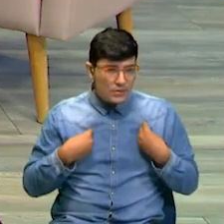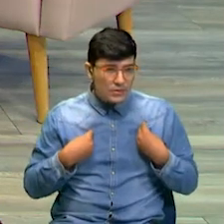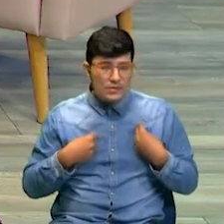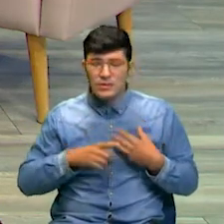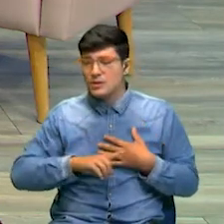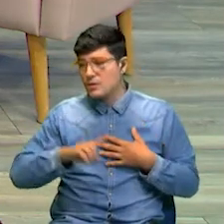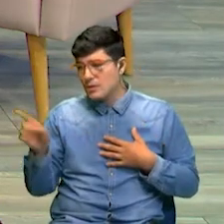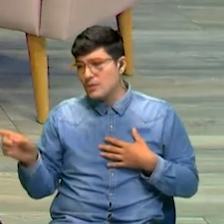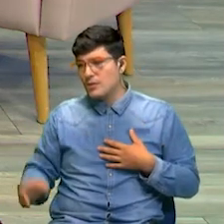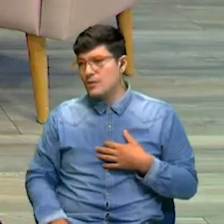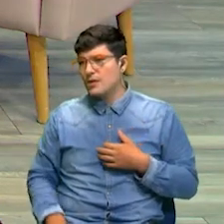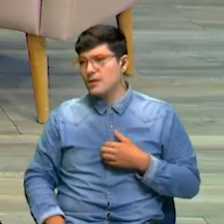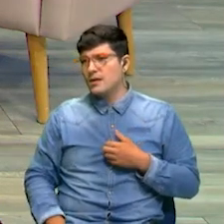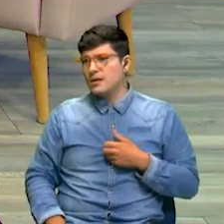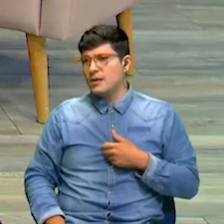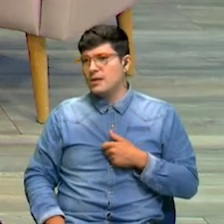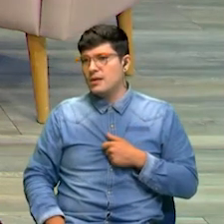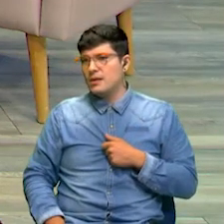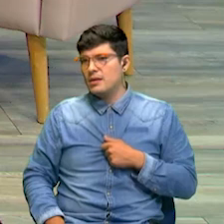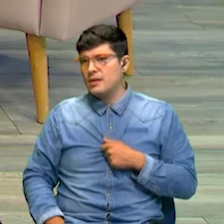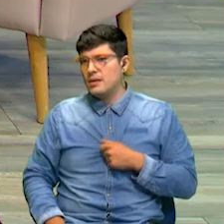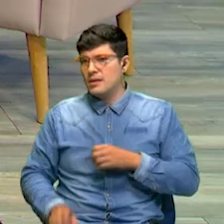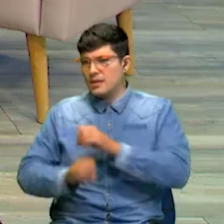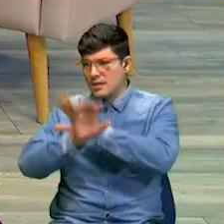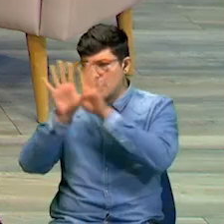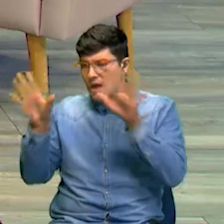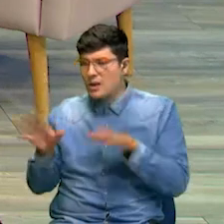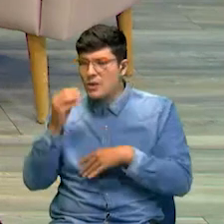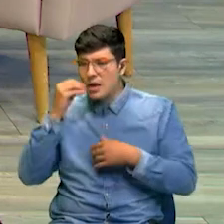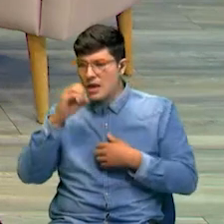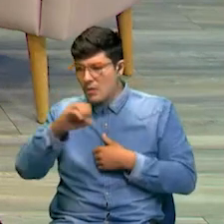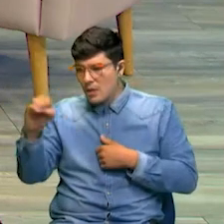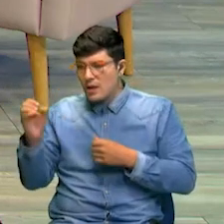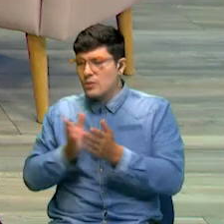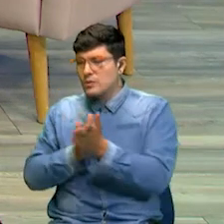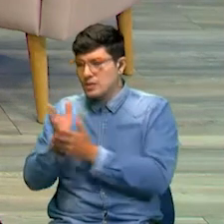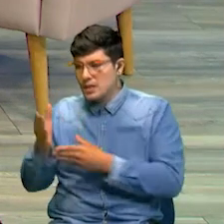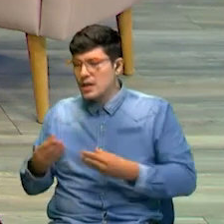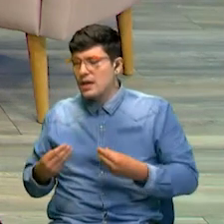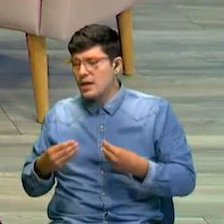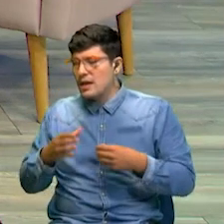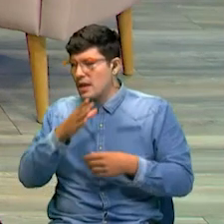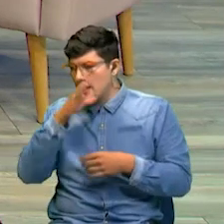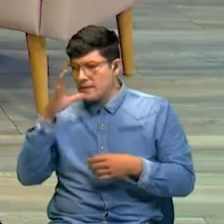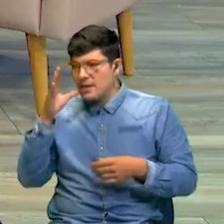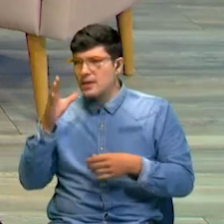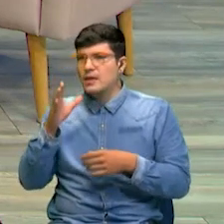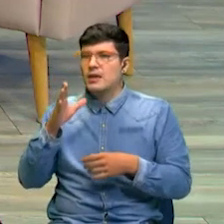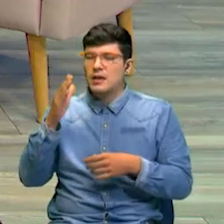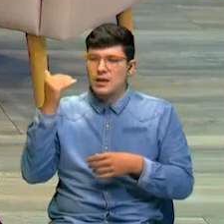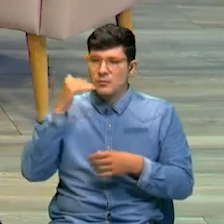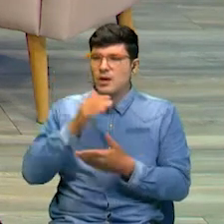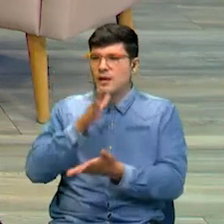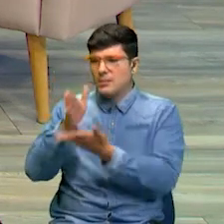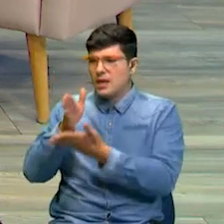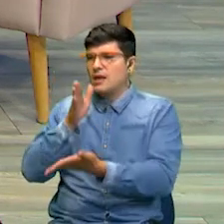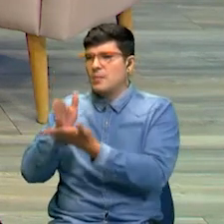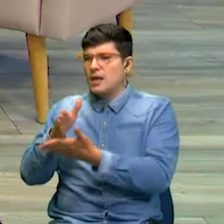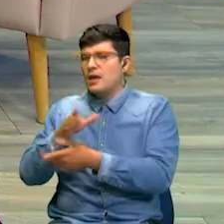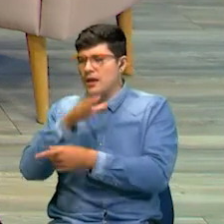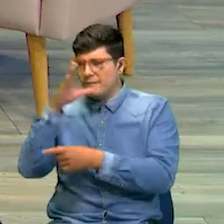No, pues sí, ella, claro, el abuelo está en la finca y ella pues viaja para allá semanal, quincenal, así, el de